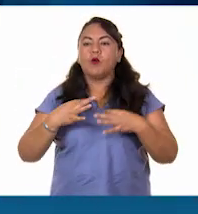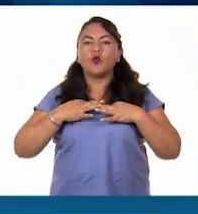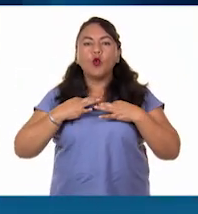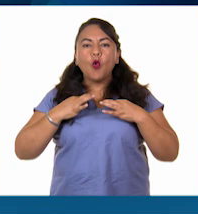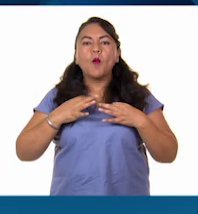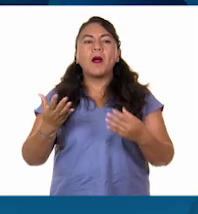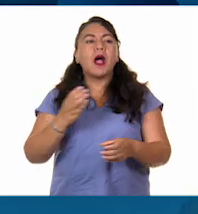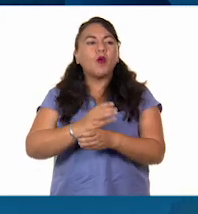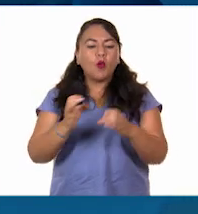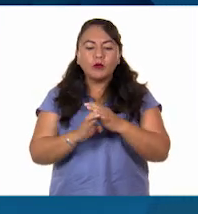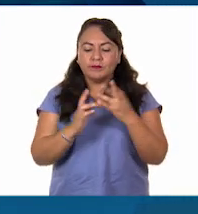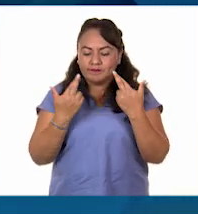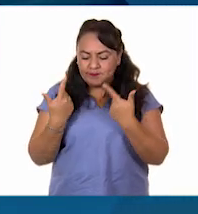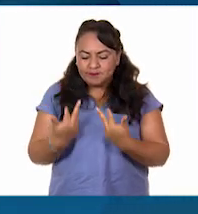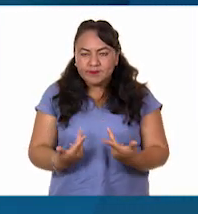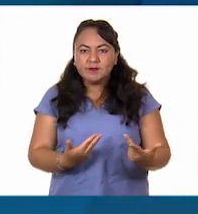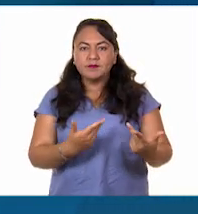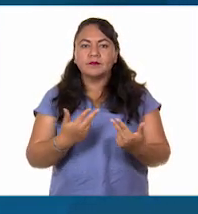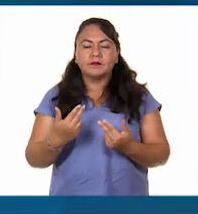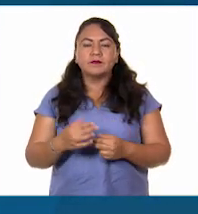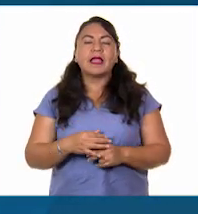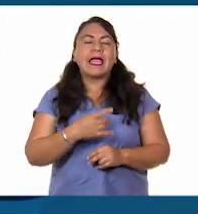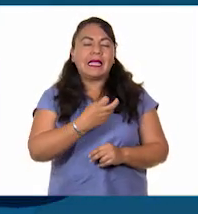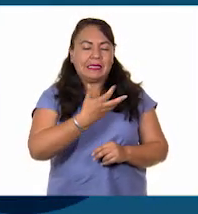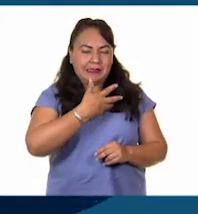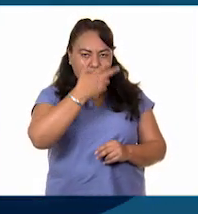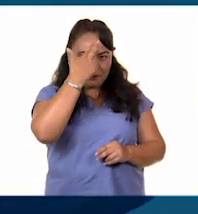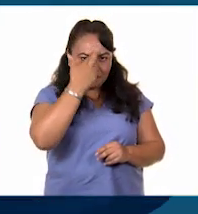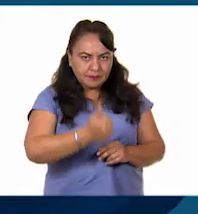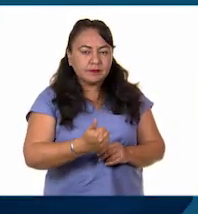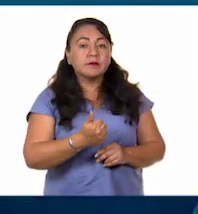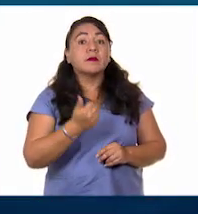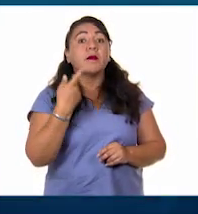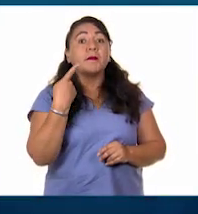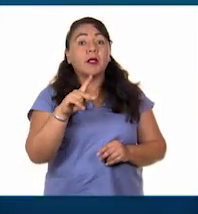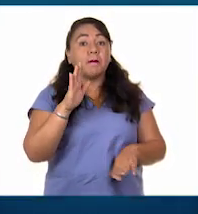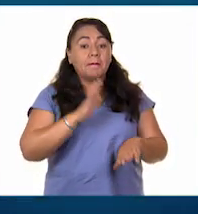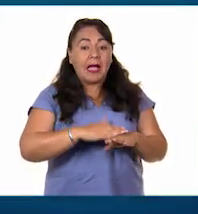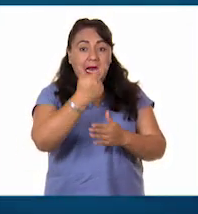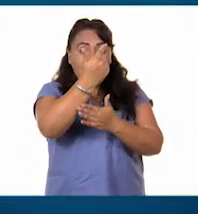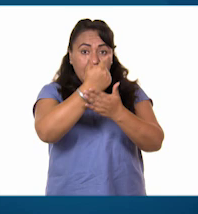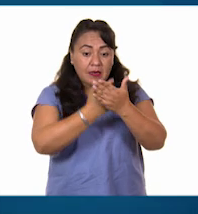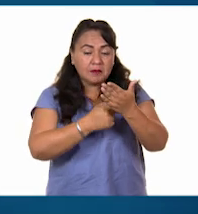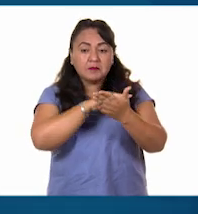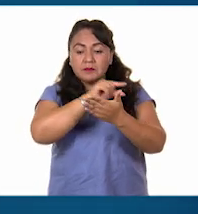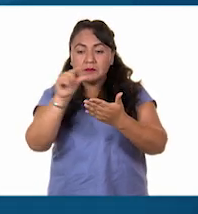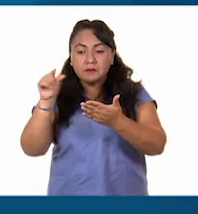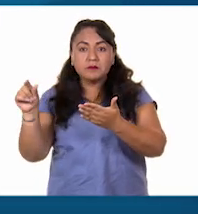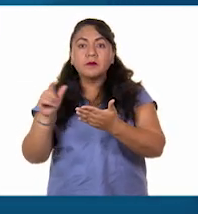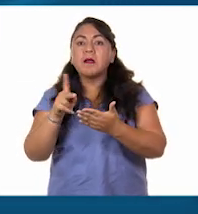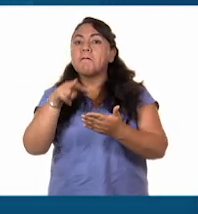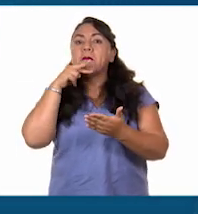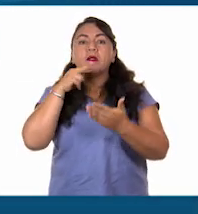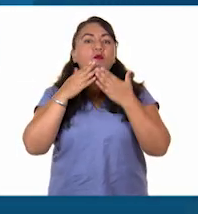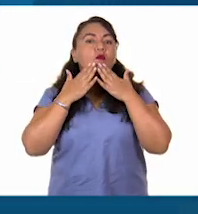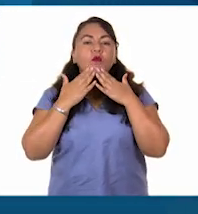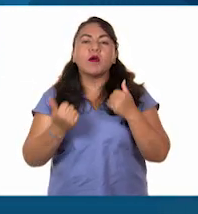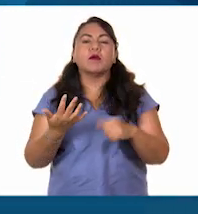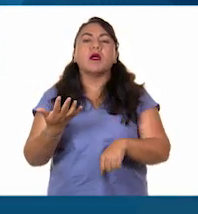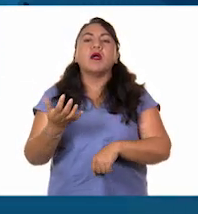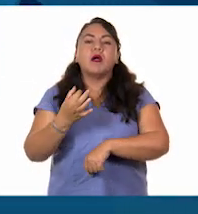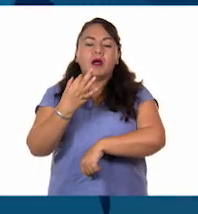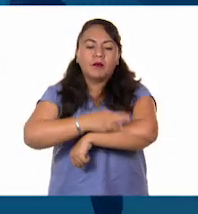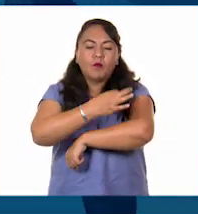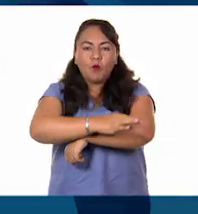personales rotos o dañados. Tienes razón, pero los elementos de la lista son sustantivos sin un verbo.